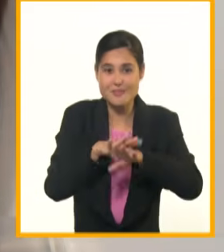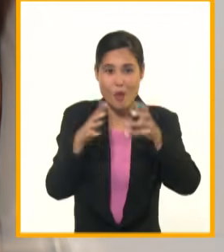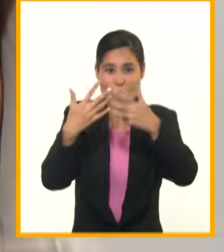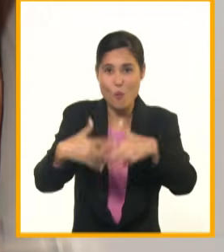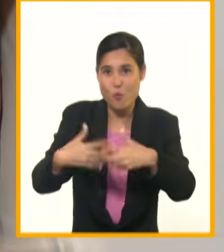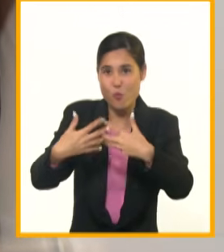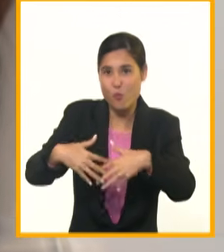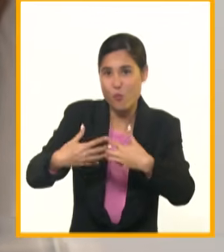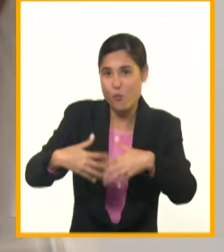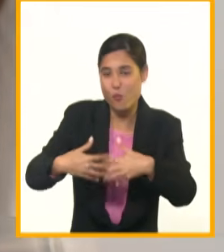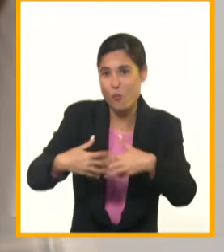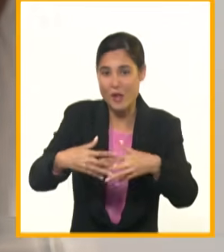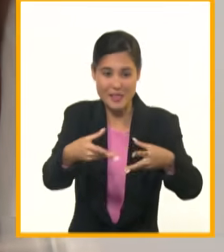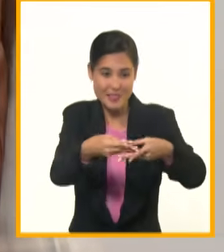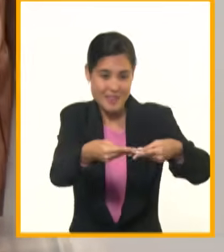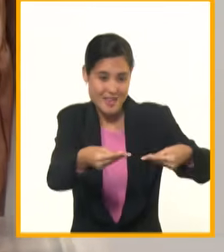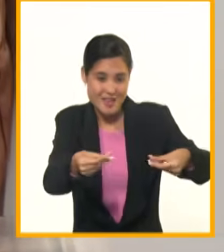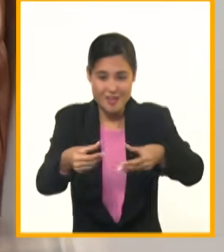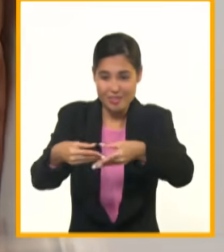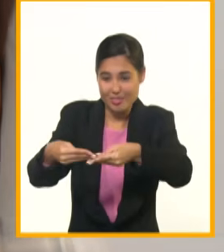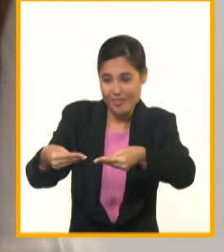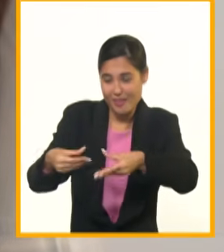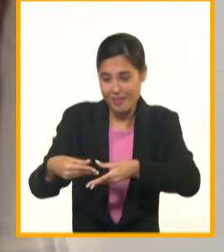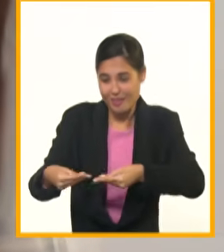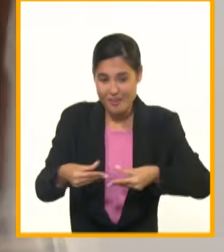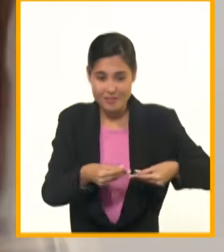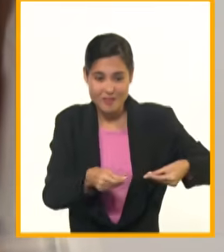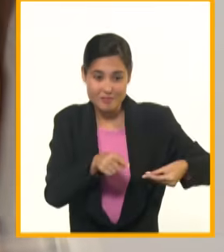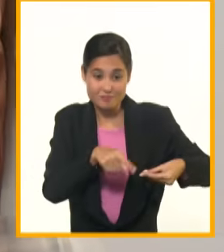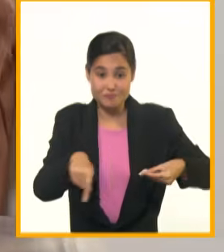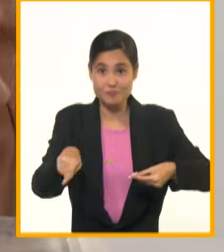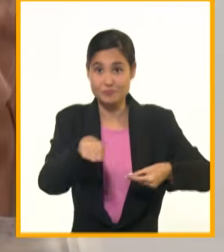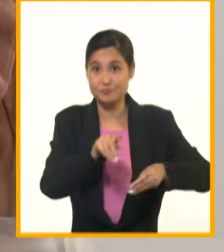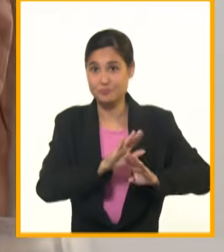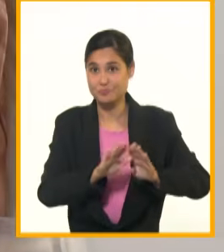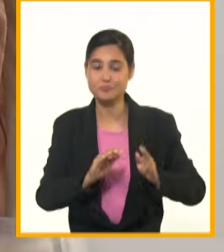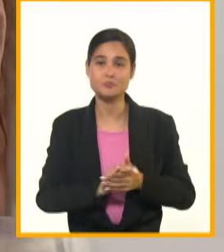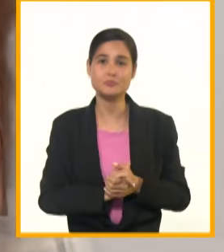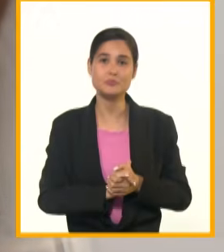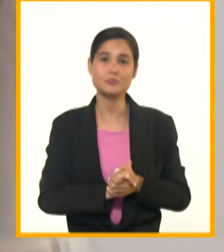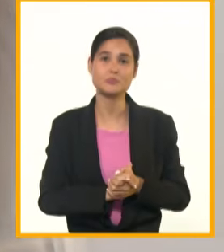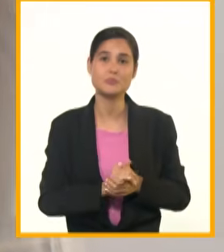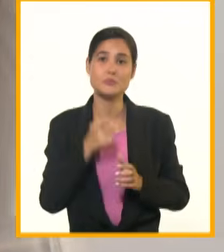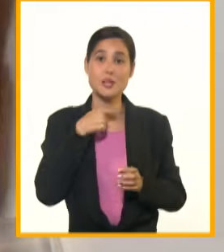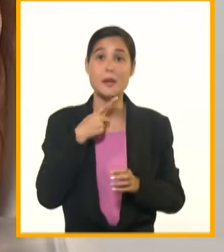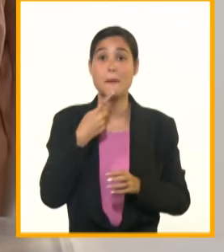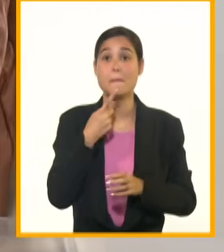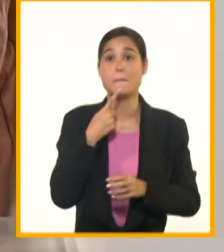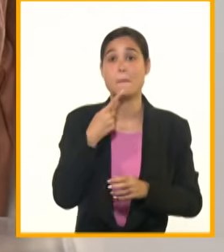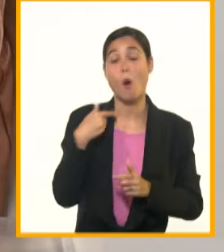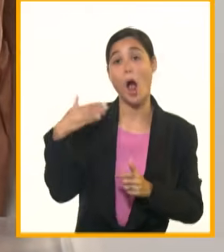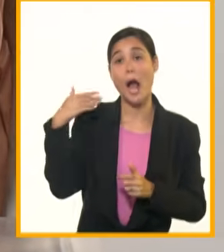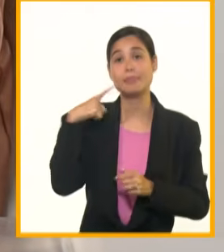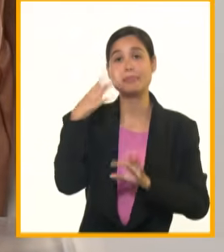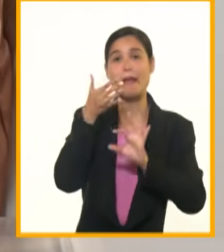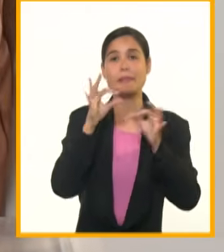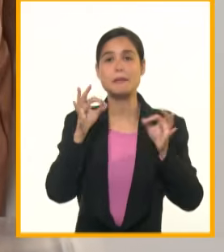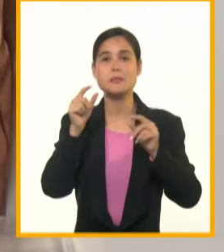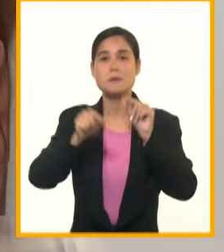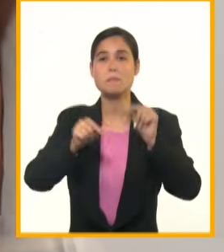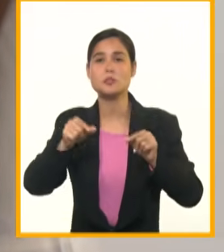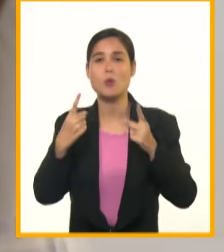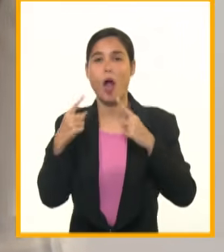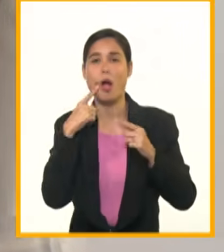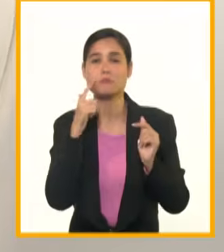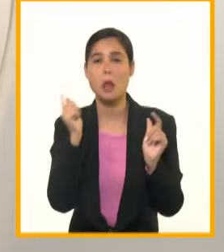inicial, incluso hubo quizás menos participación de artemiseños. Hoy es mayoritario, es decir, que